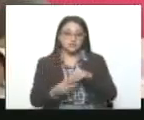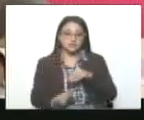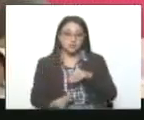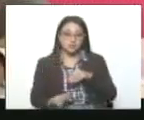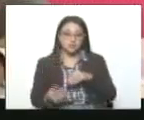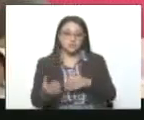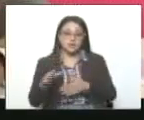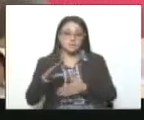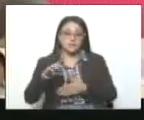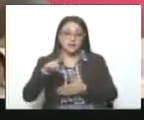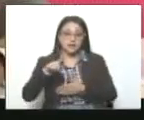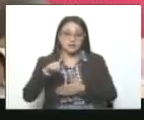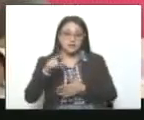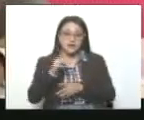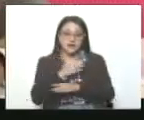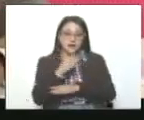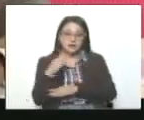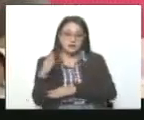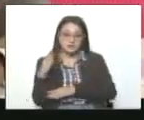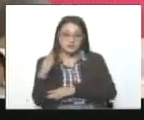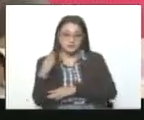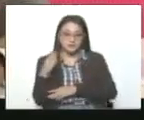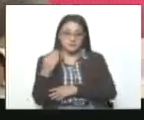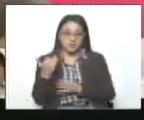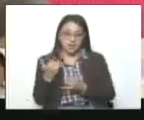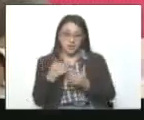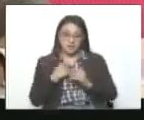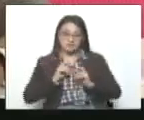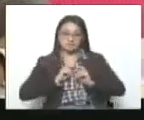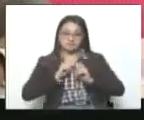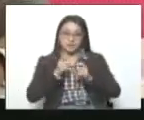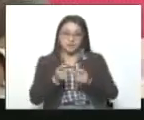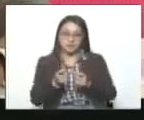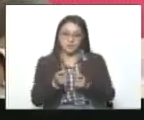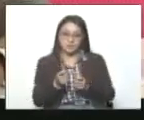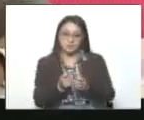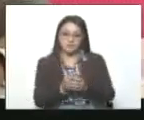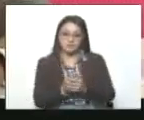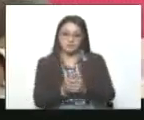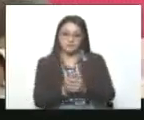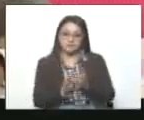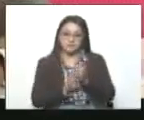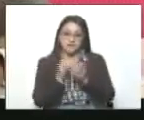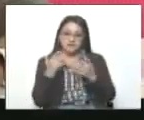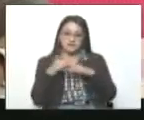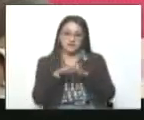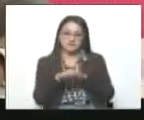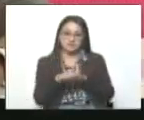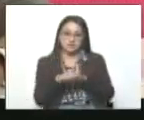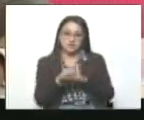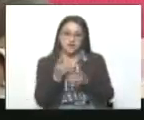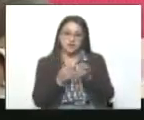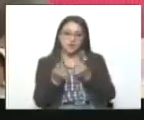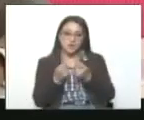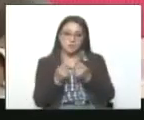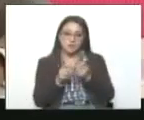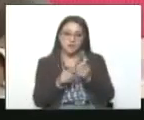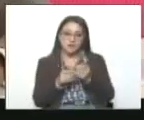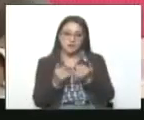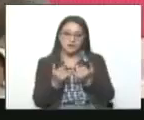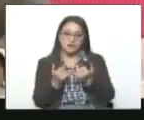Caribe. Pero particularmente te encomiendo avanzar en la integración económica